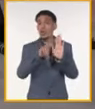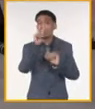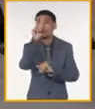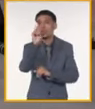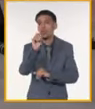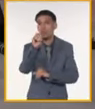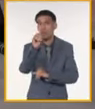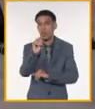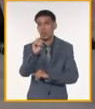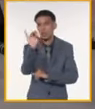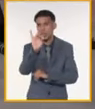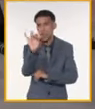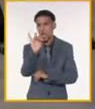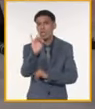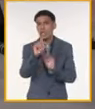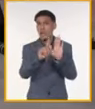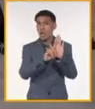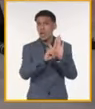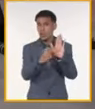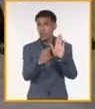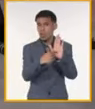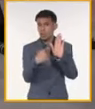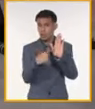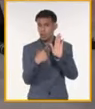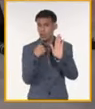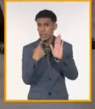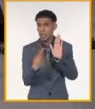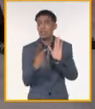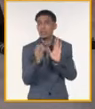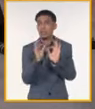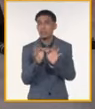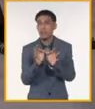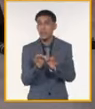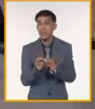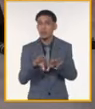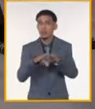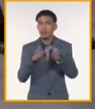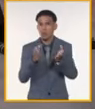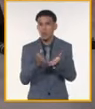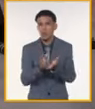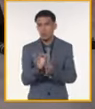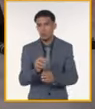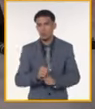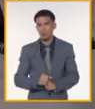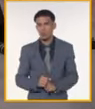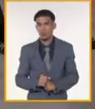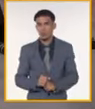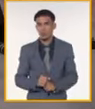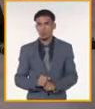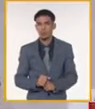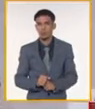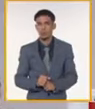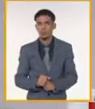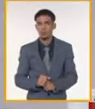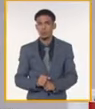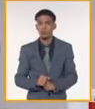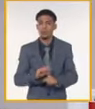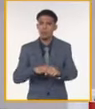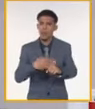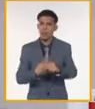decreto 107 hay un decreto también una nor qui verlo y Rango superior de todas formas eh va a haber en próximos